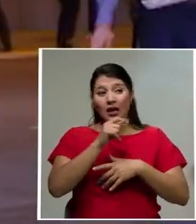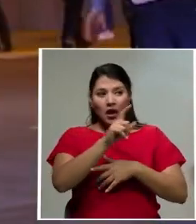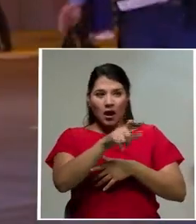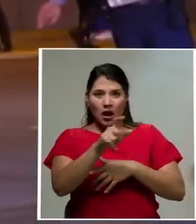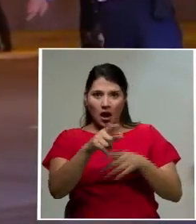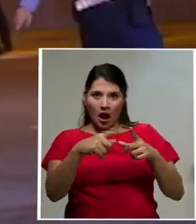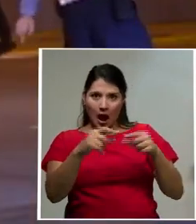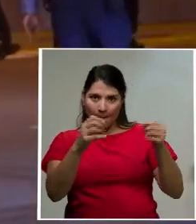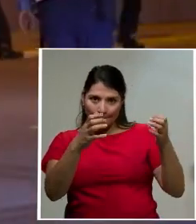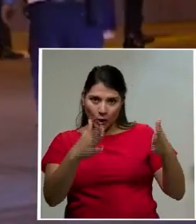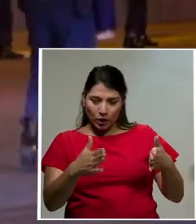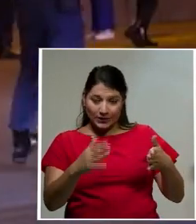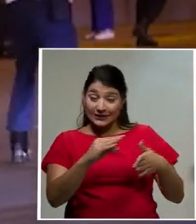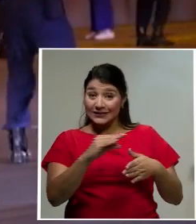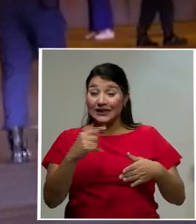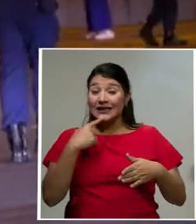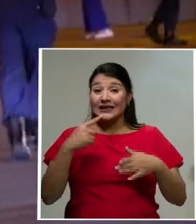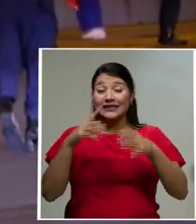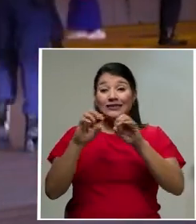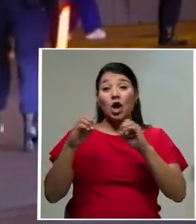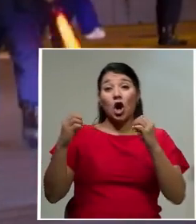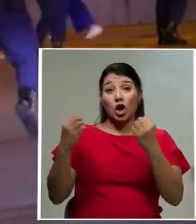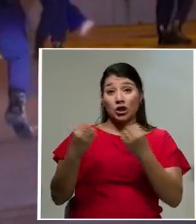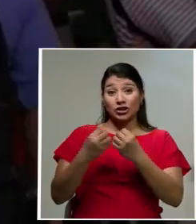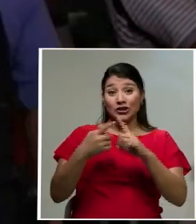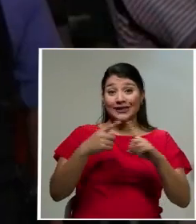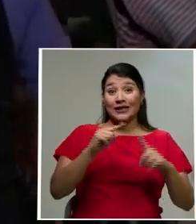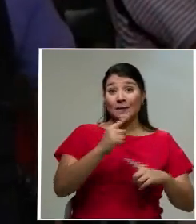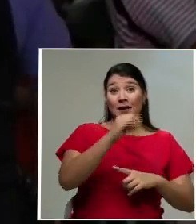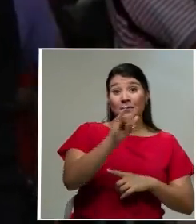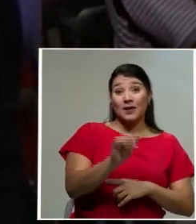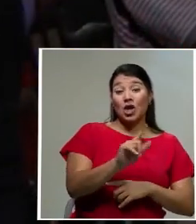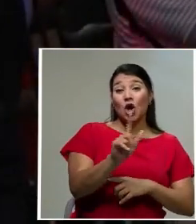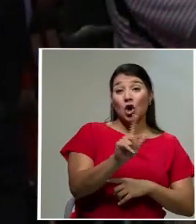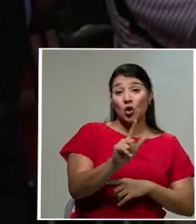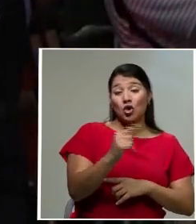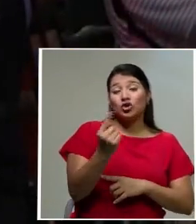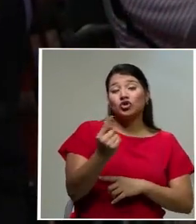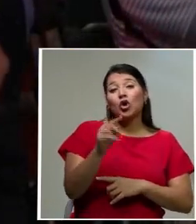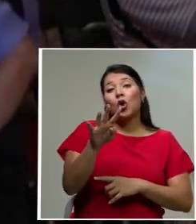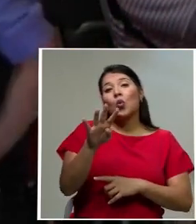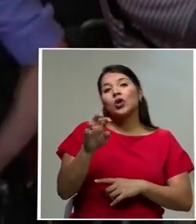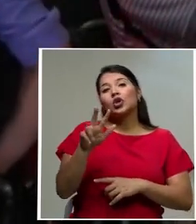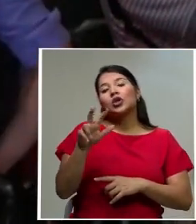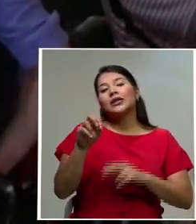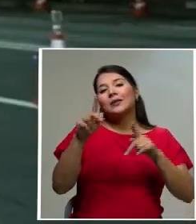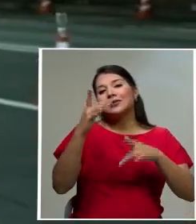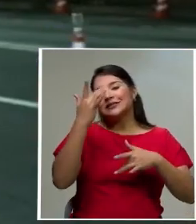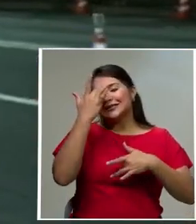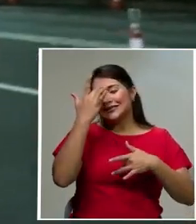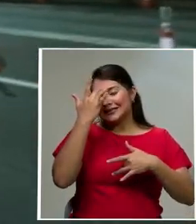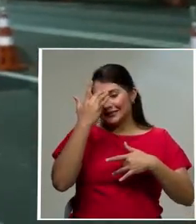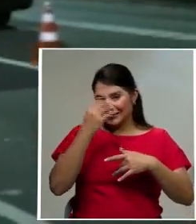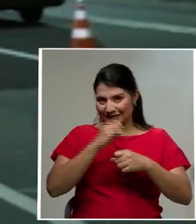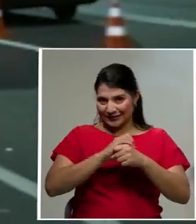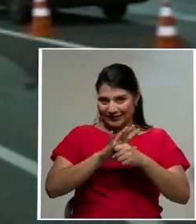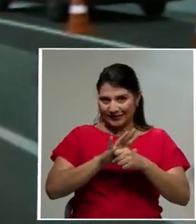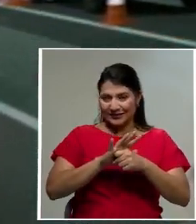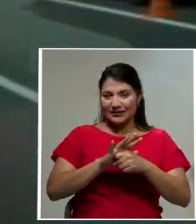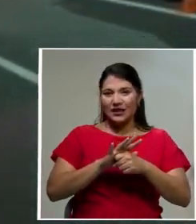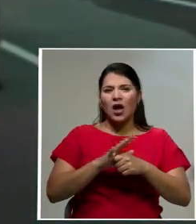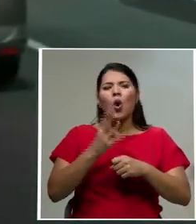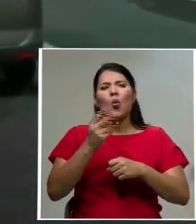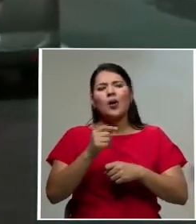Japón, y según datos de la organización, desde el 1 de julio hubo solo 430 positivos entre las casi 52.000